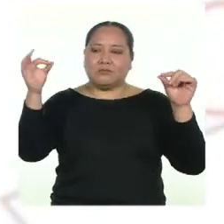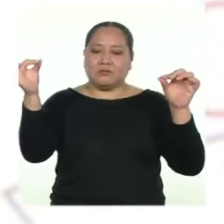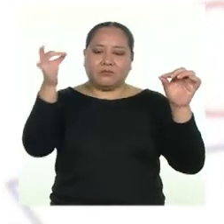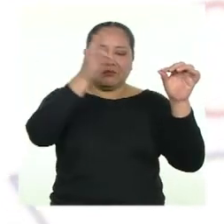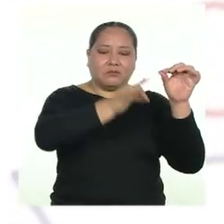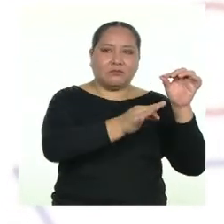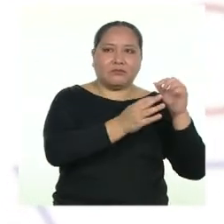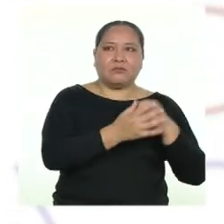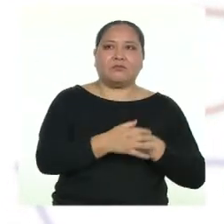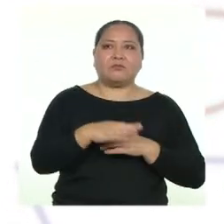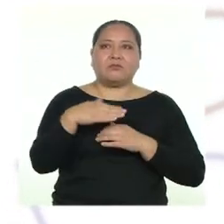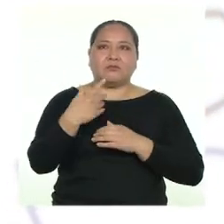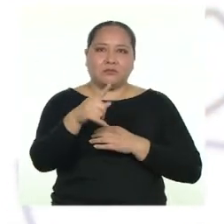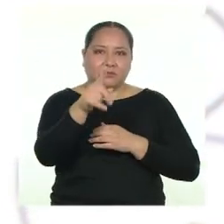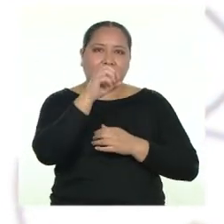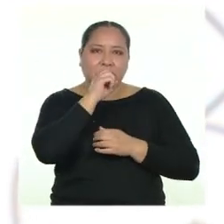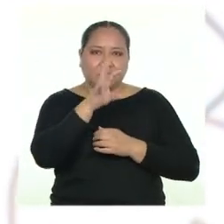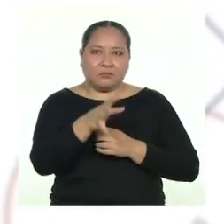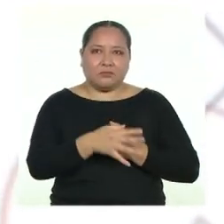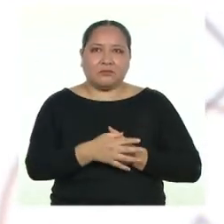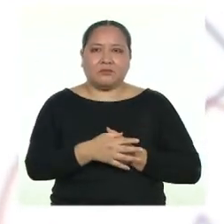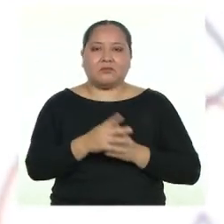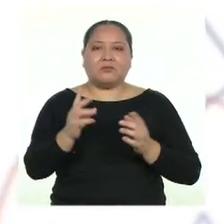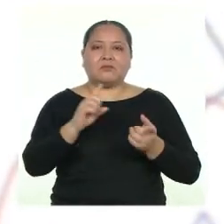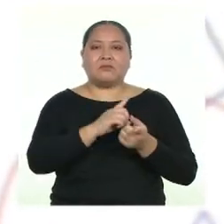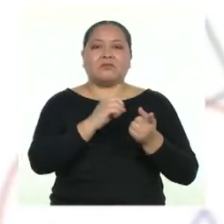Luego, como indicaste, Jonathan,